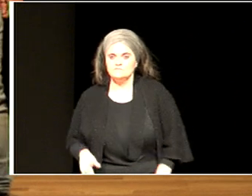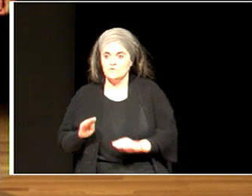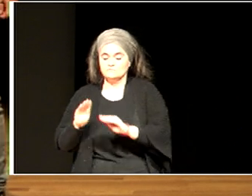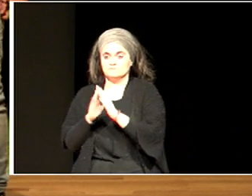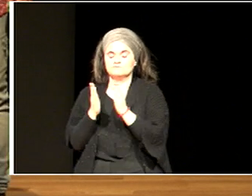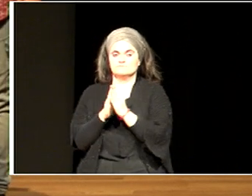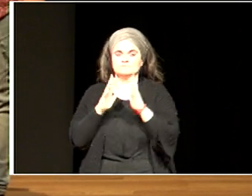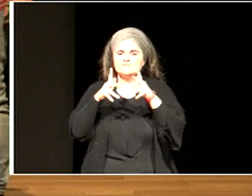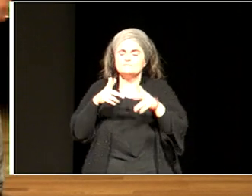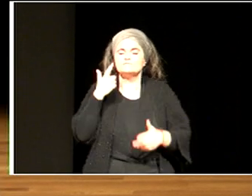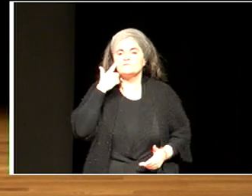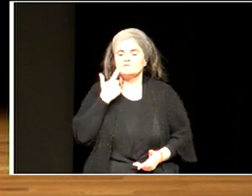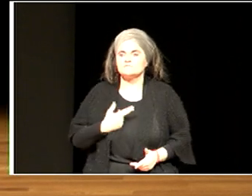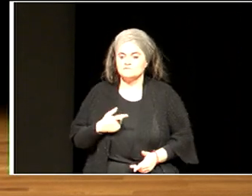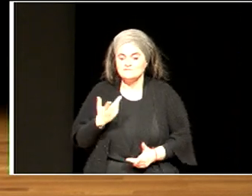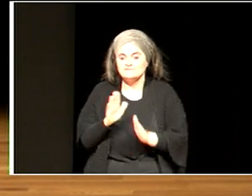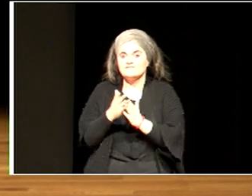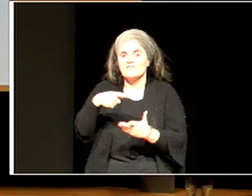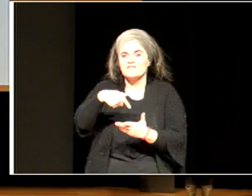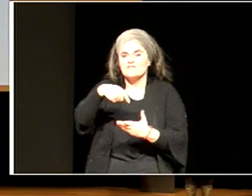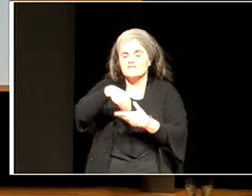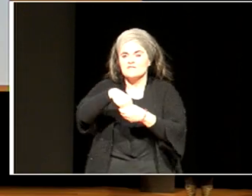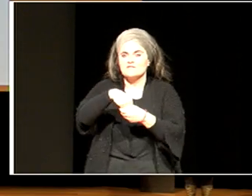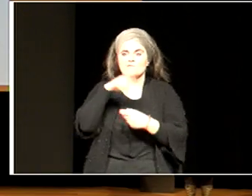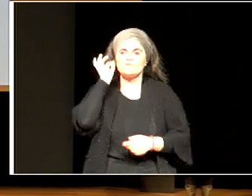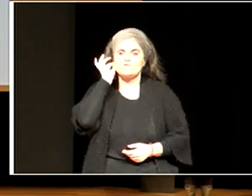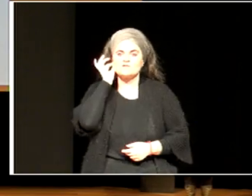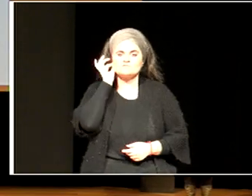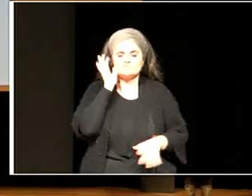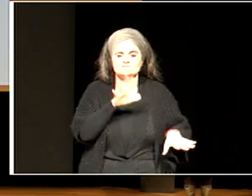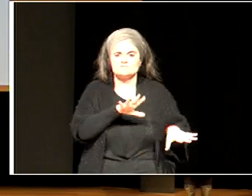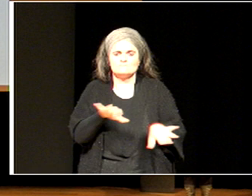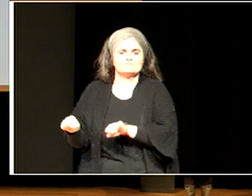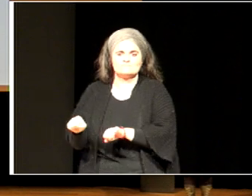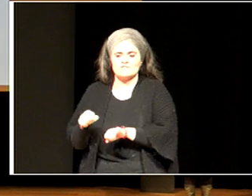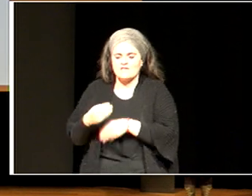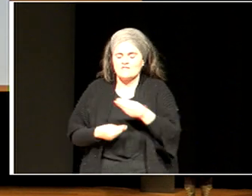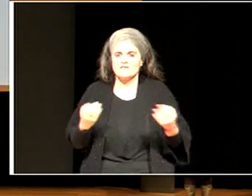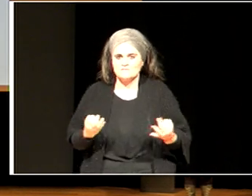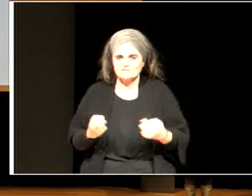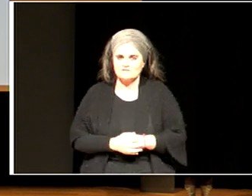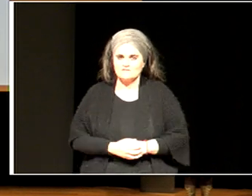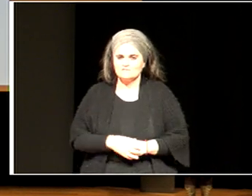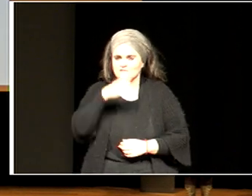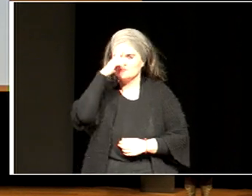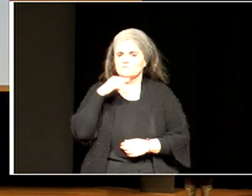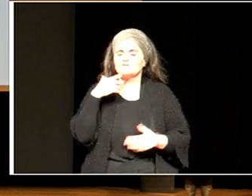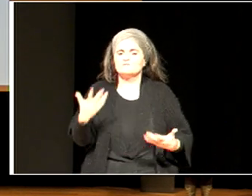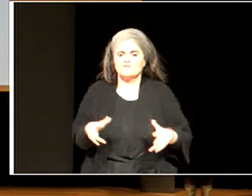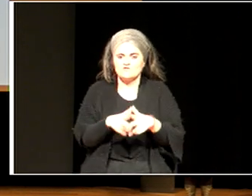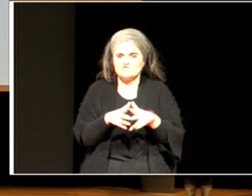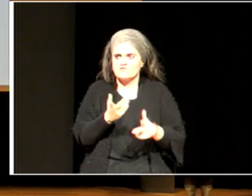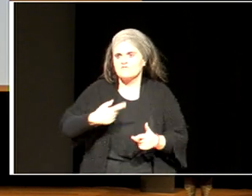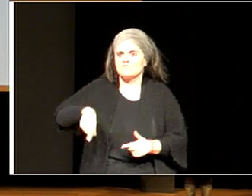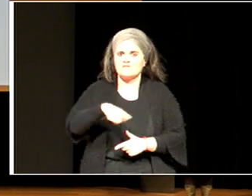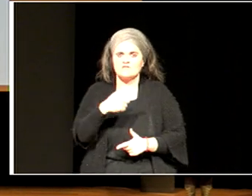ocupaciones tenemos las mujeres en este libro que señala qué imagen dan de lo que somos las mujeres en esta sociedad en ese libro de